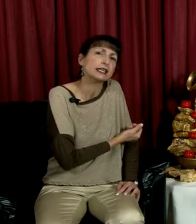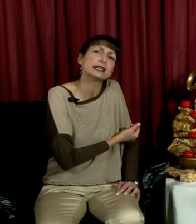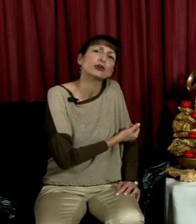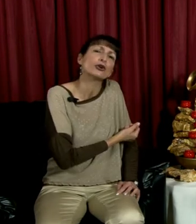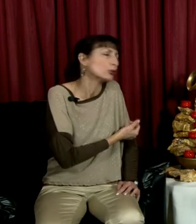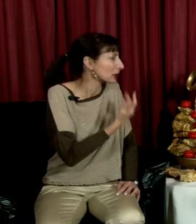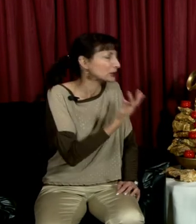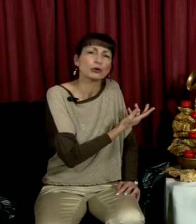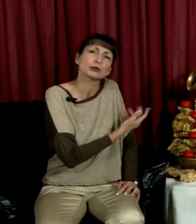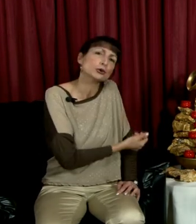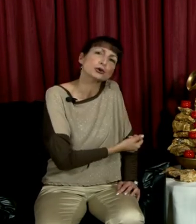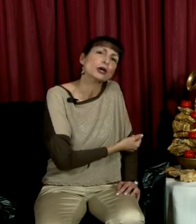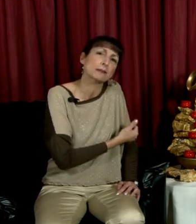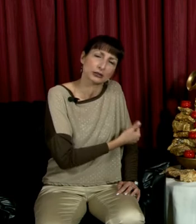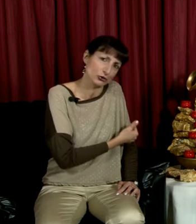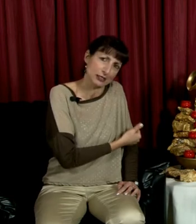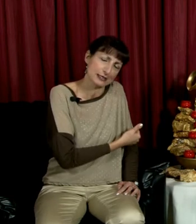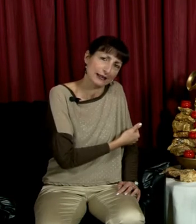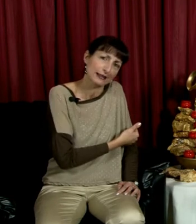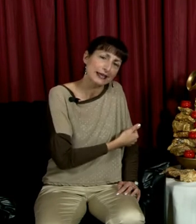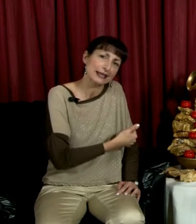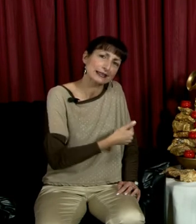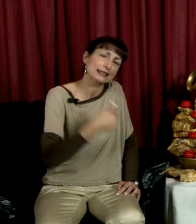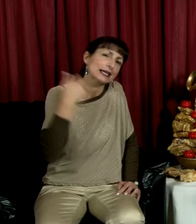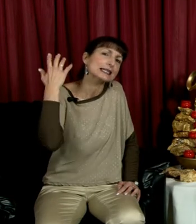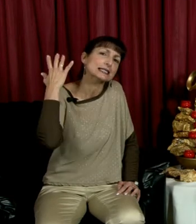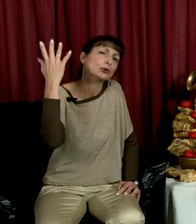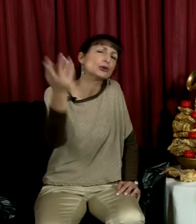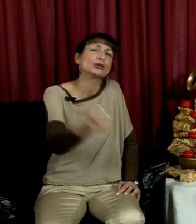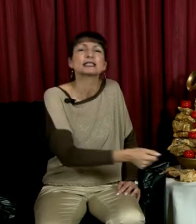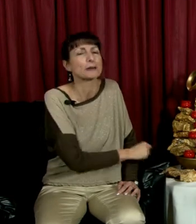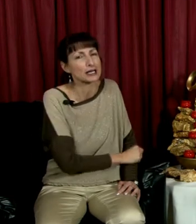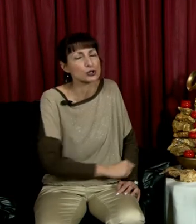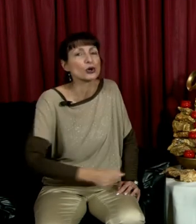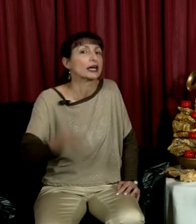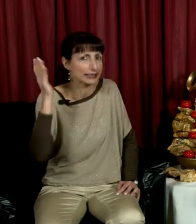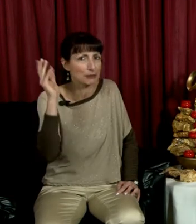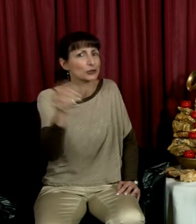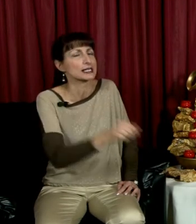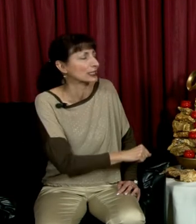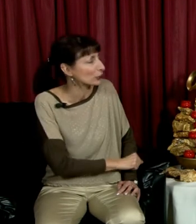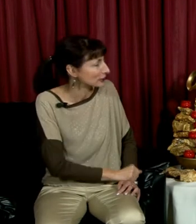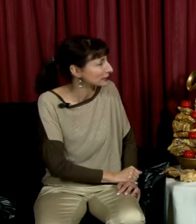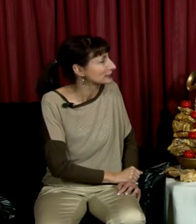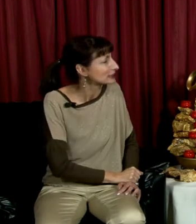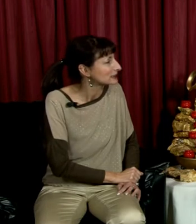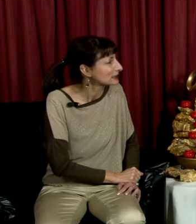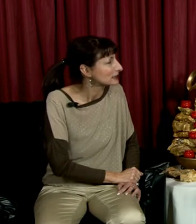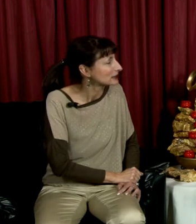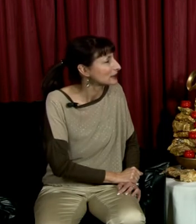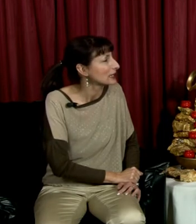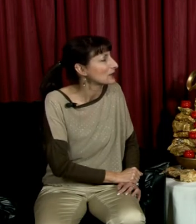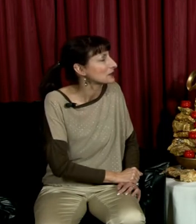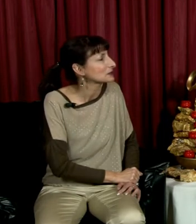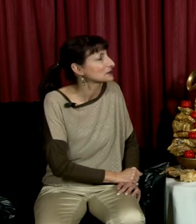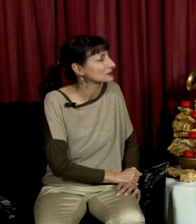Acompañándote Conjuntamente Con mi esposo El Pastor César Desde aquí te saludo Y te abrazo En el amor del Señor Gracias por estar